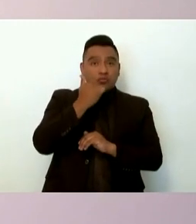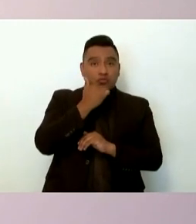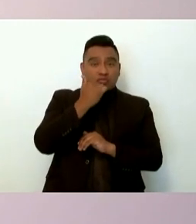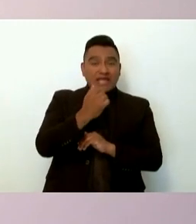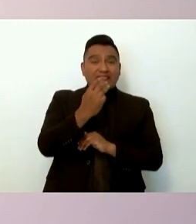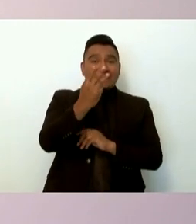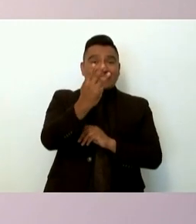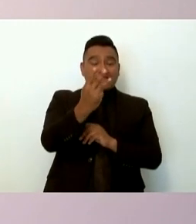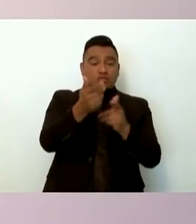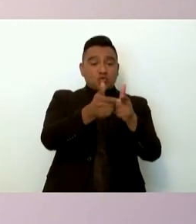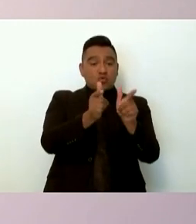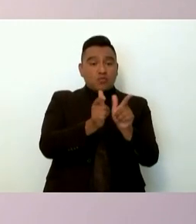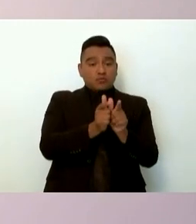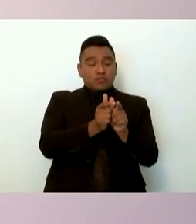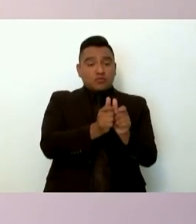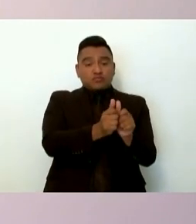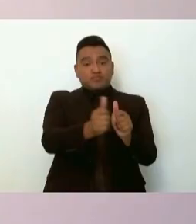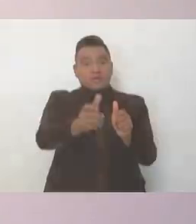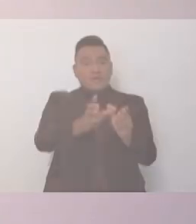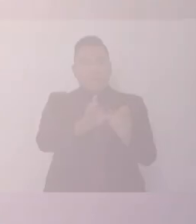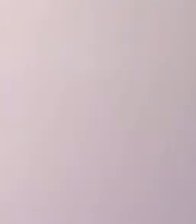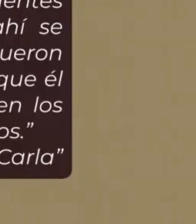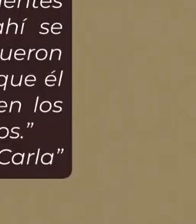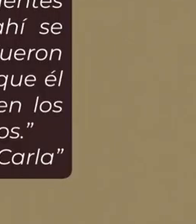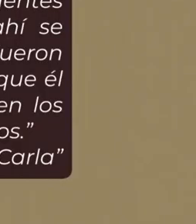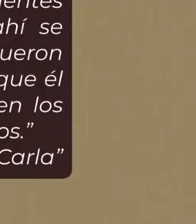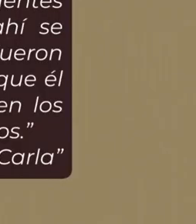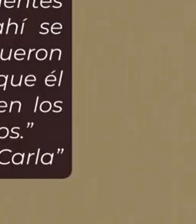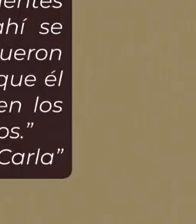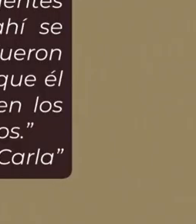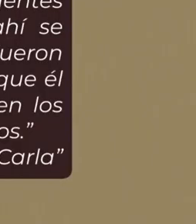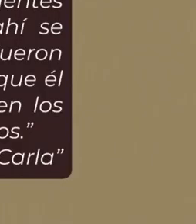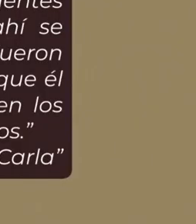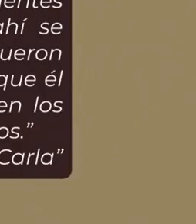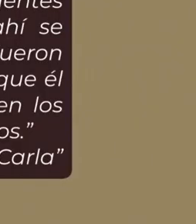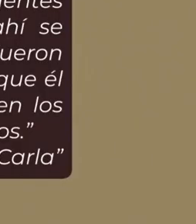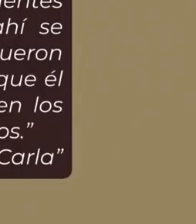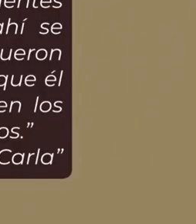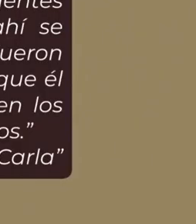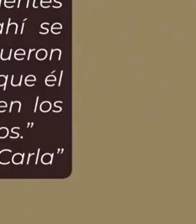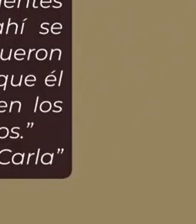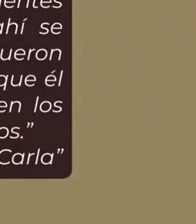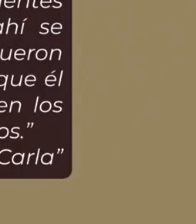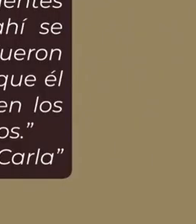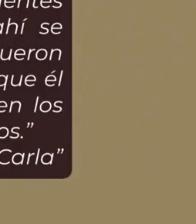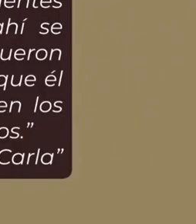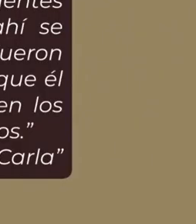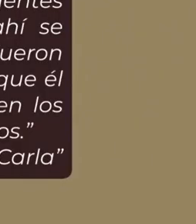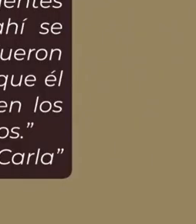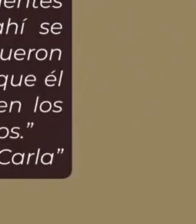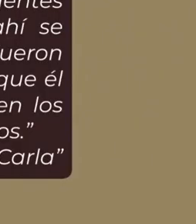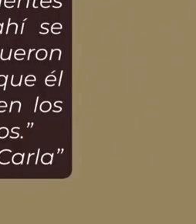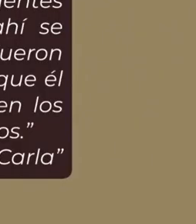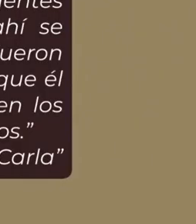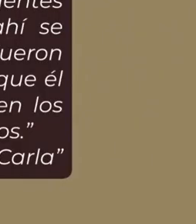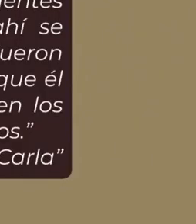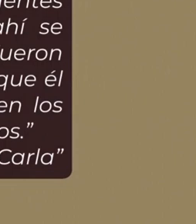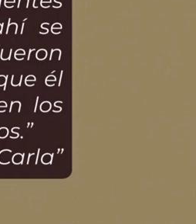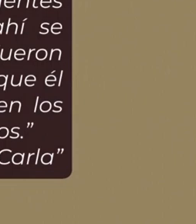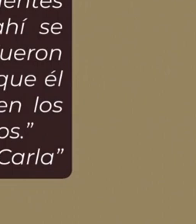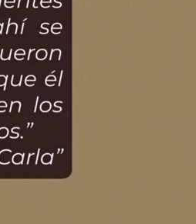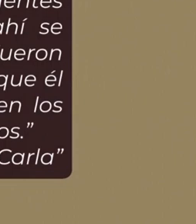y fueron llevados a diferentes lugares. Obviamente, vamos a acreditar que nunca estuvieron juntos